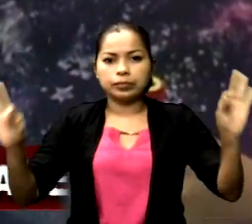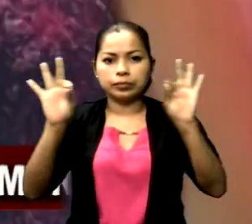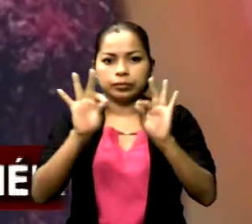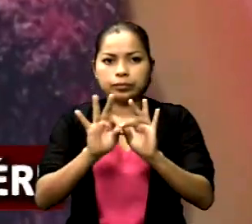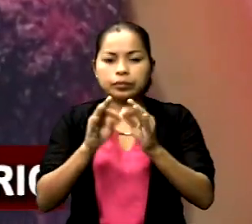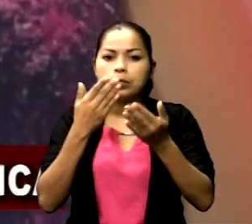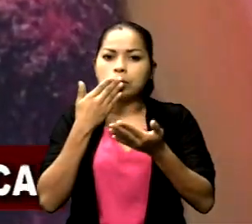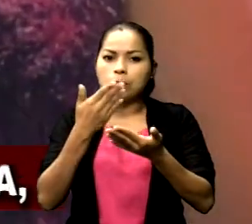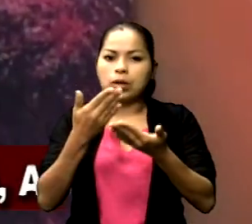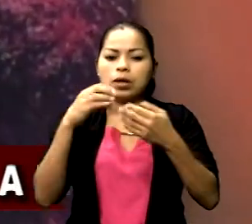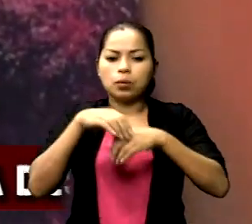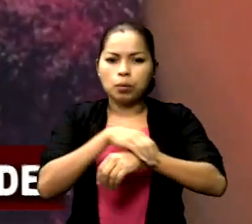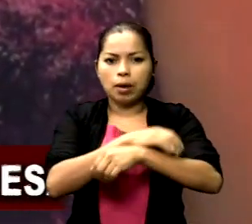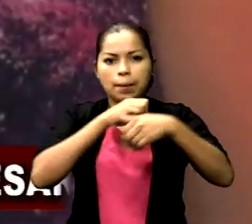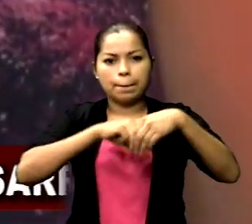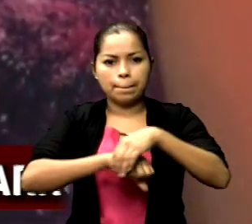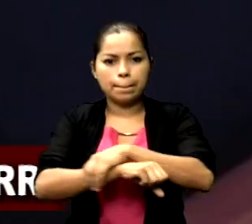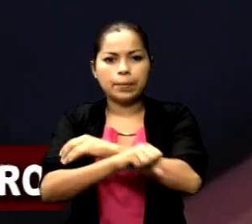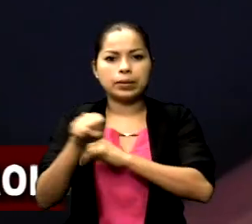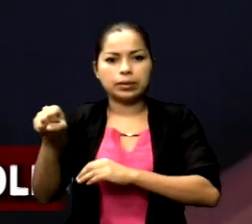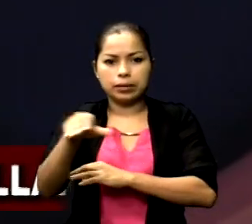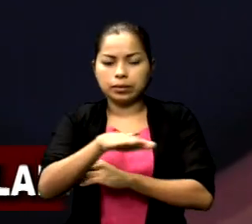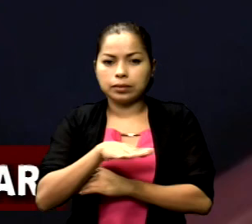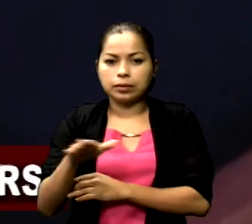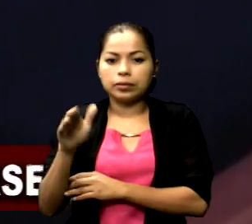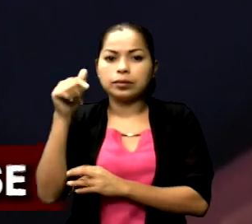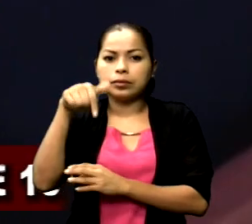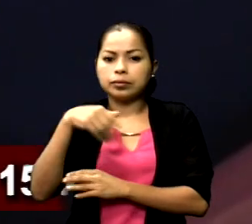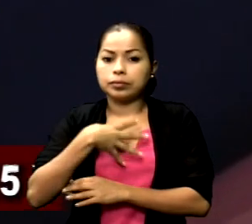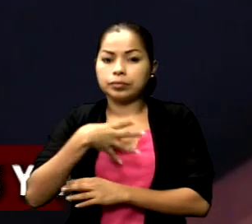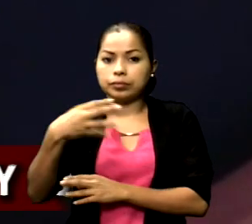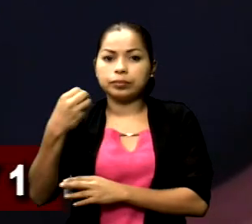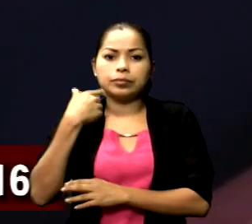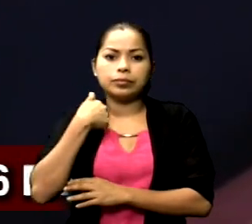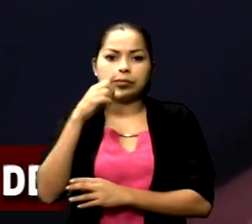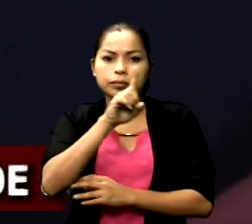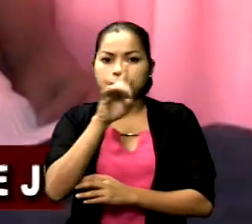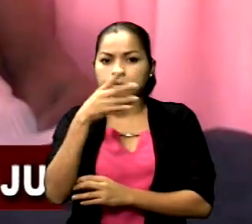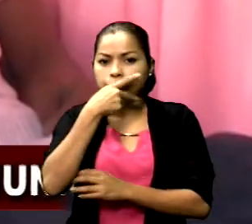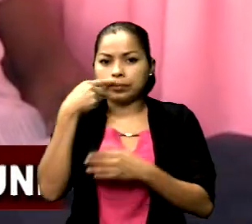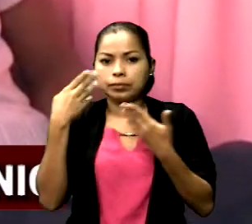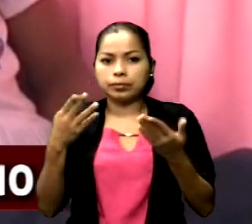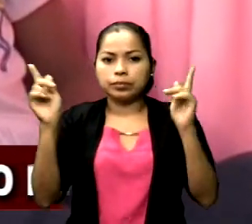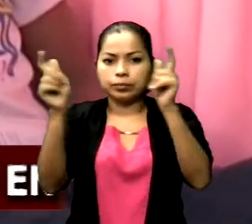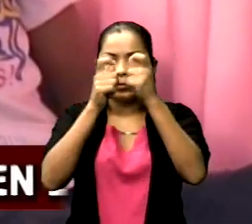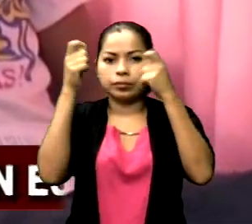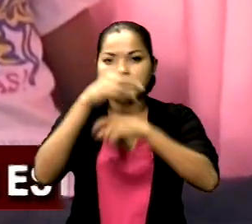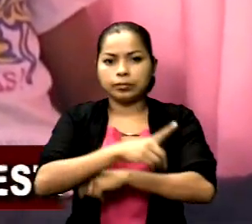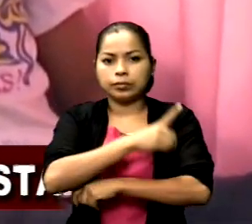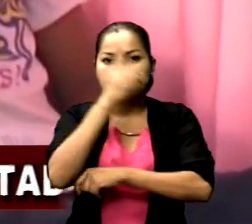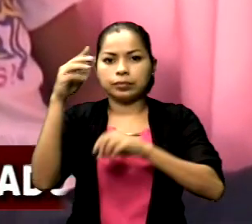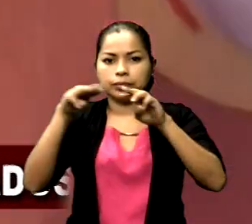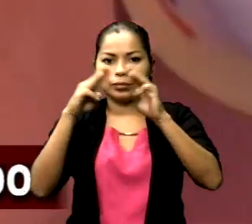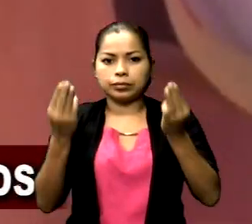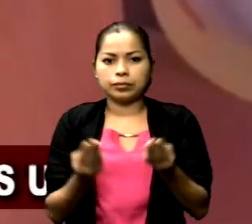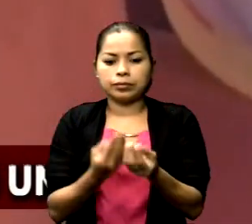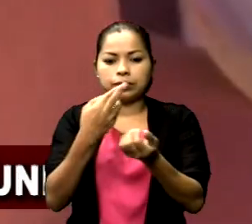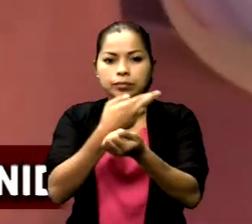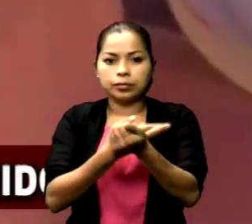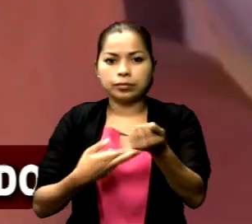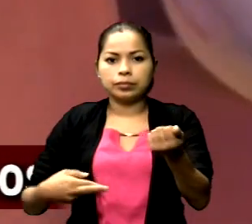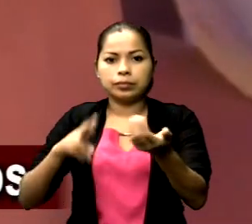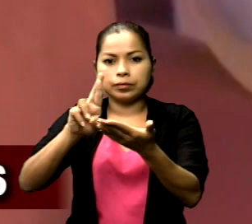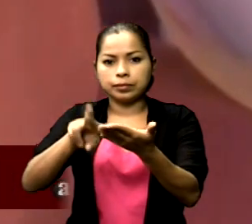estamos siendo héroes en nuestra sociedad. Por este motivo, cada 14 de junio se festeja el Día Mundial del Donante de